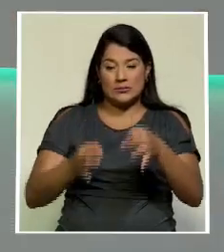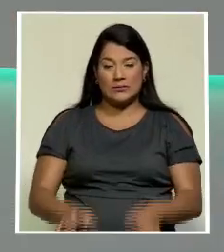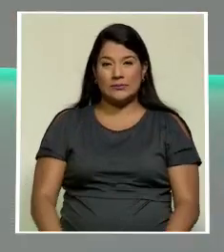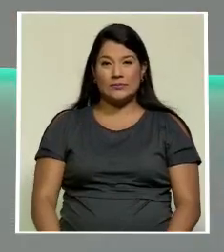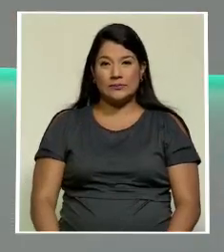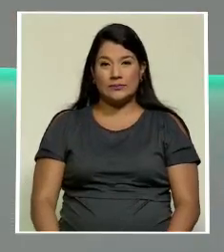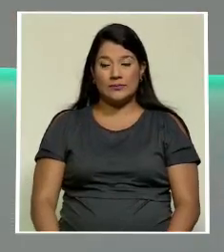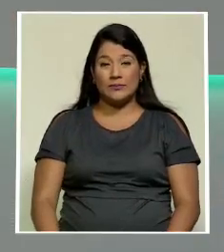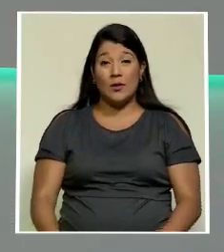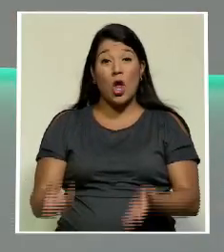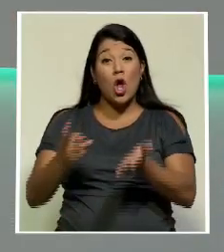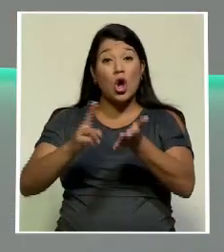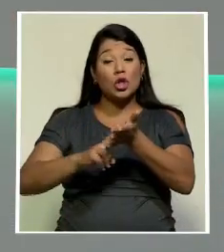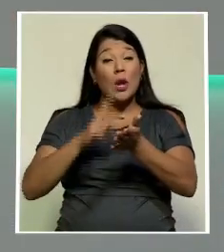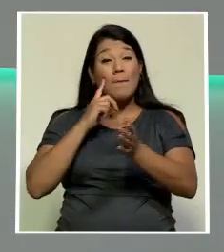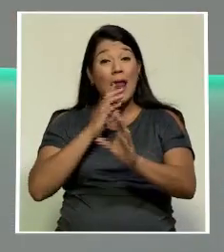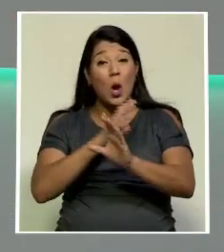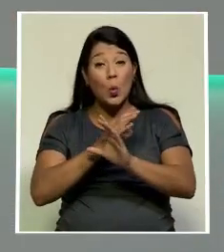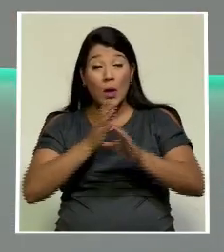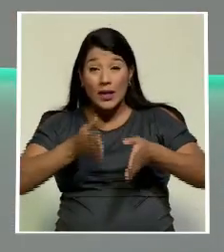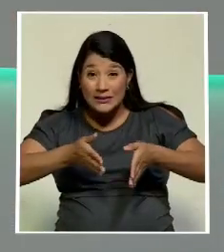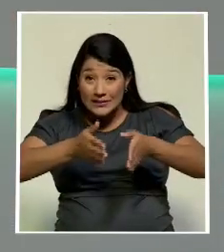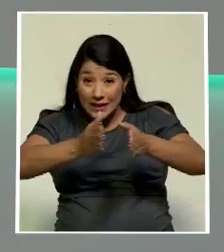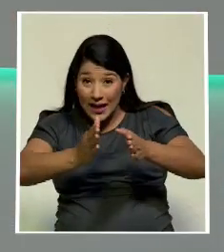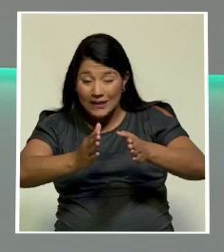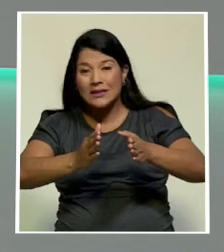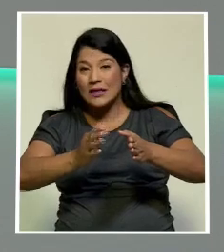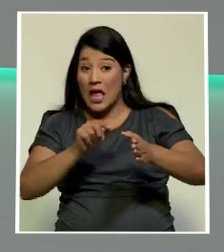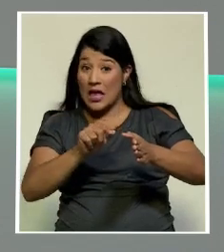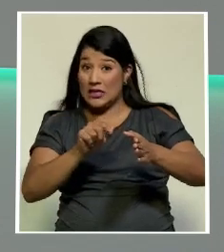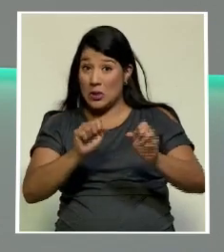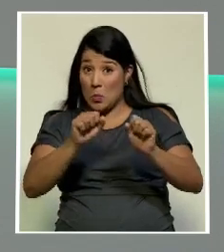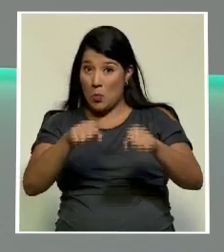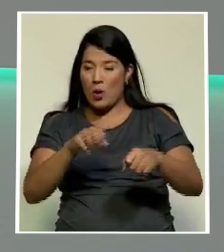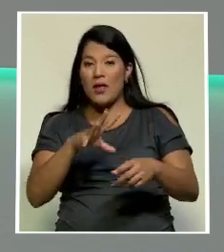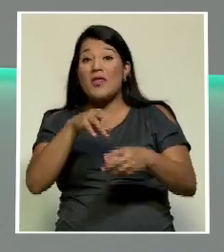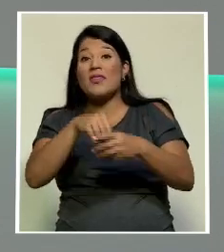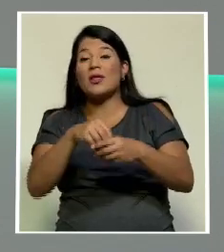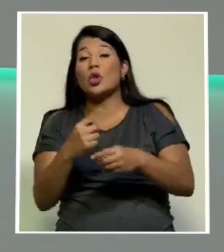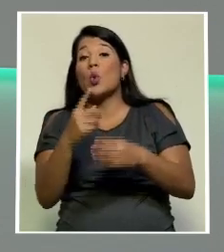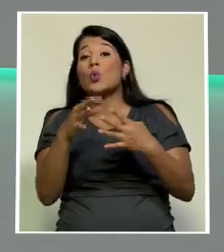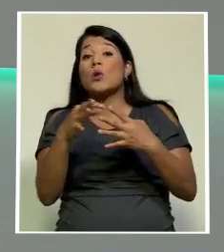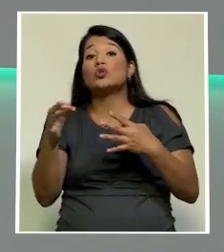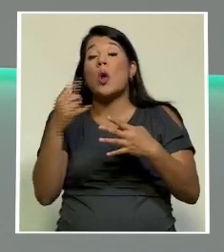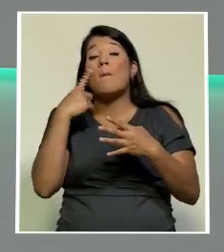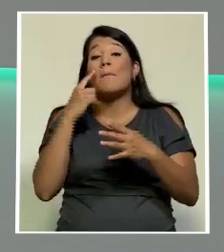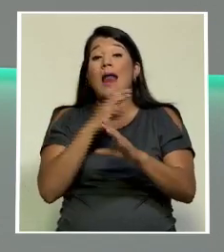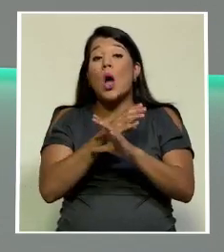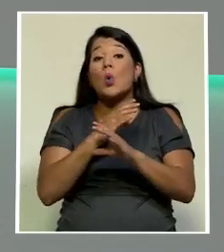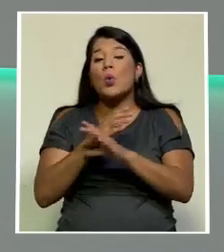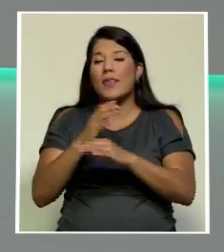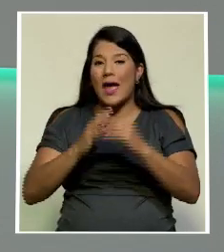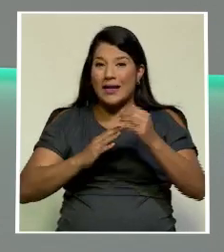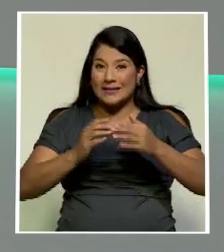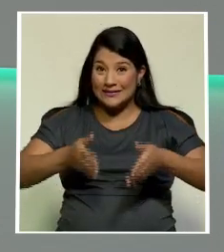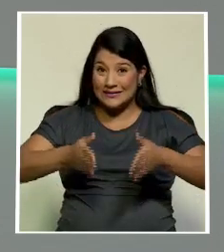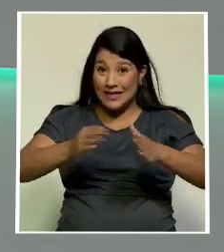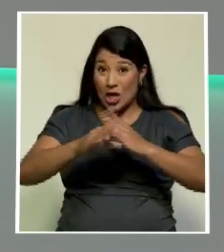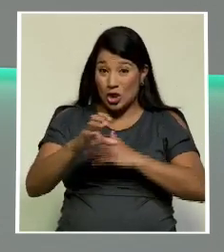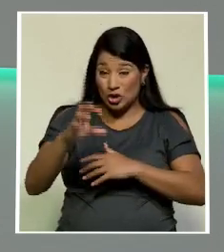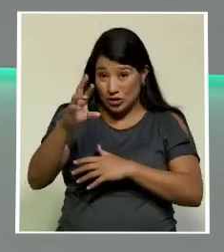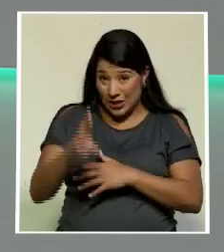Los contratos de mantenimiento de vías por estándar podrían ser parte de una alternativa para la conservación de las carreteras en Costa Rica.